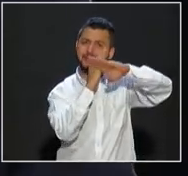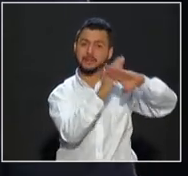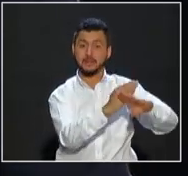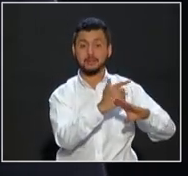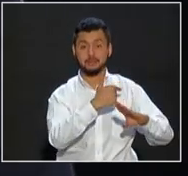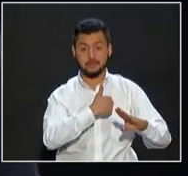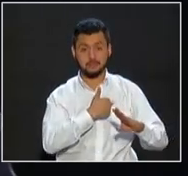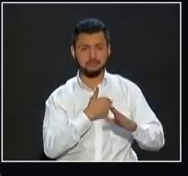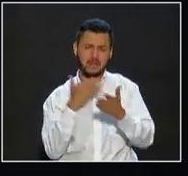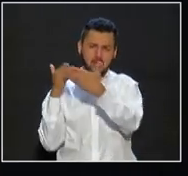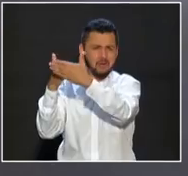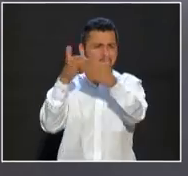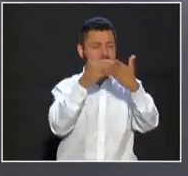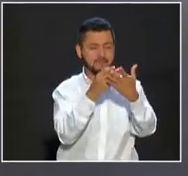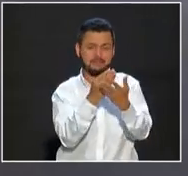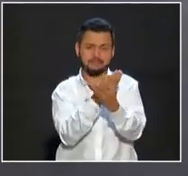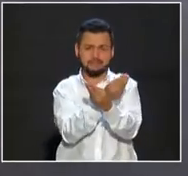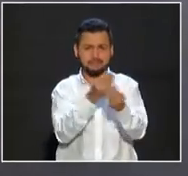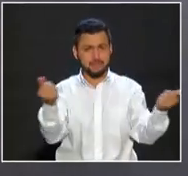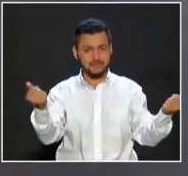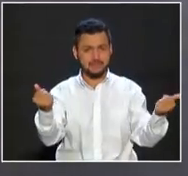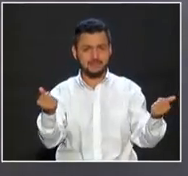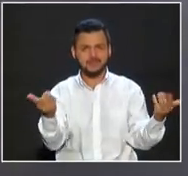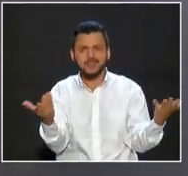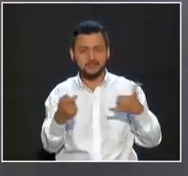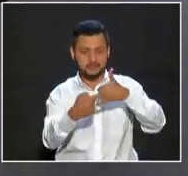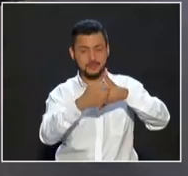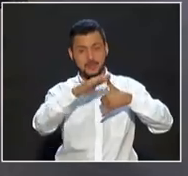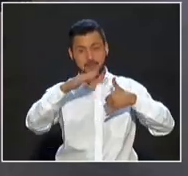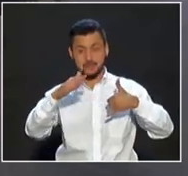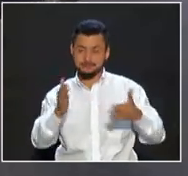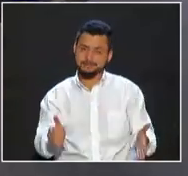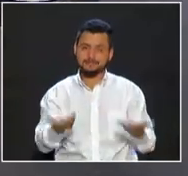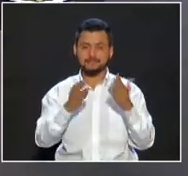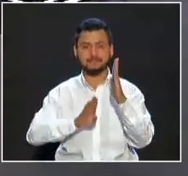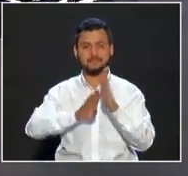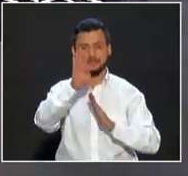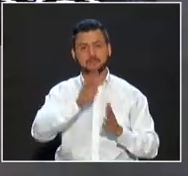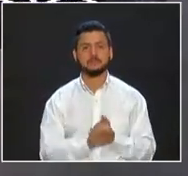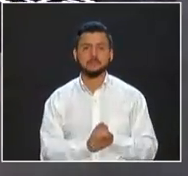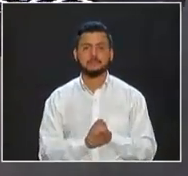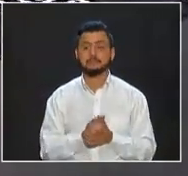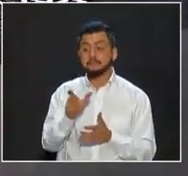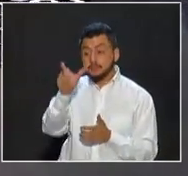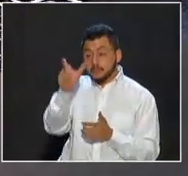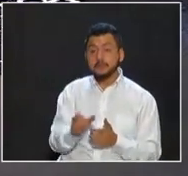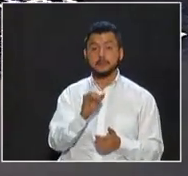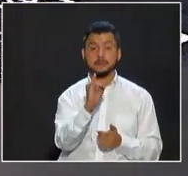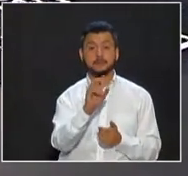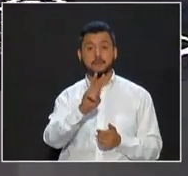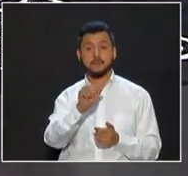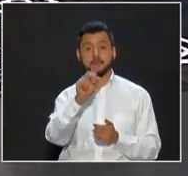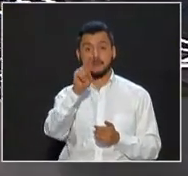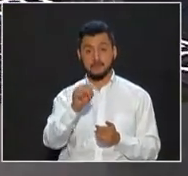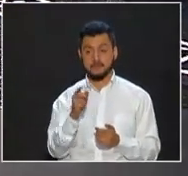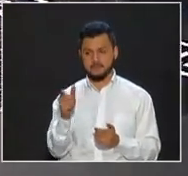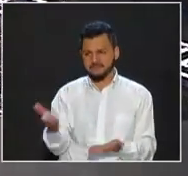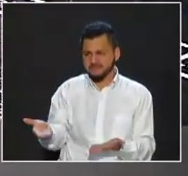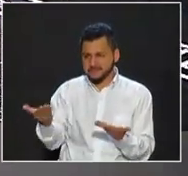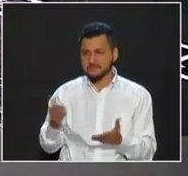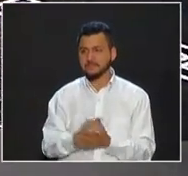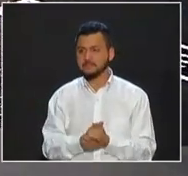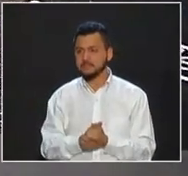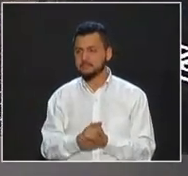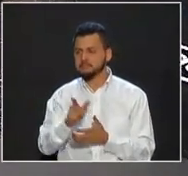el tráfico de drogas en antioquia candidato como vicio pérez yo estoy de acuerdo con la